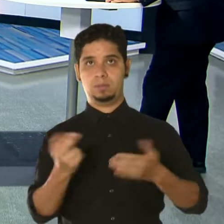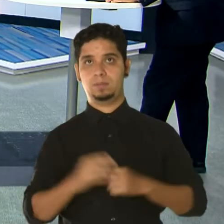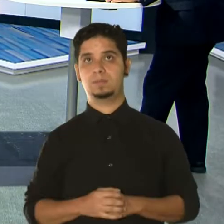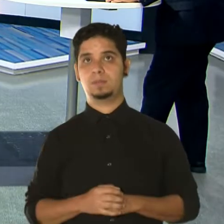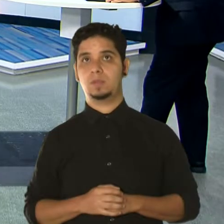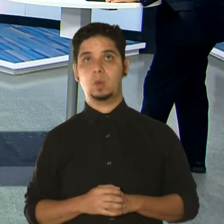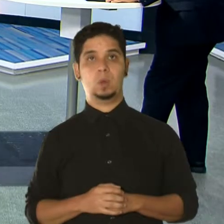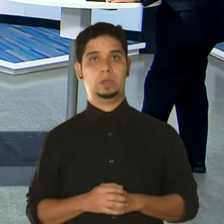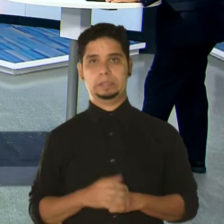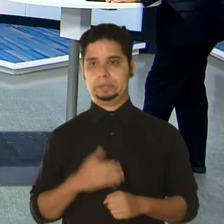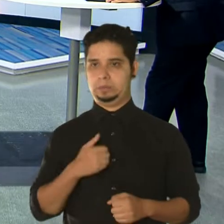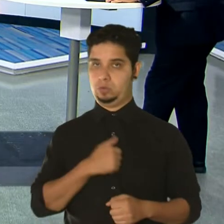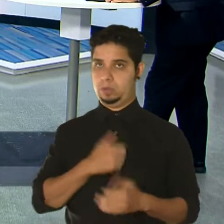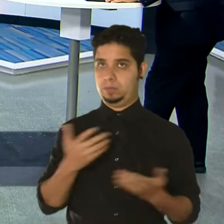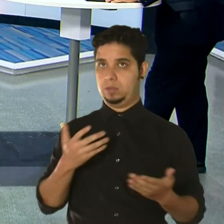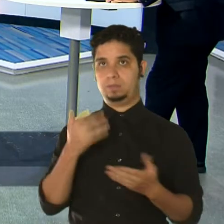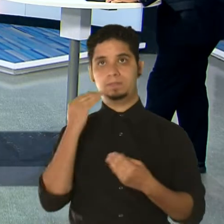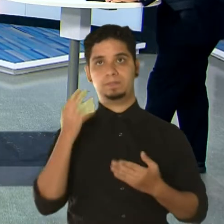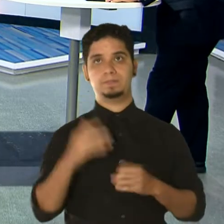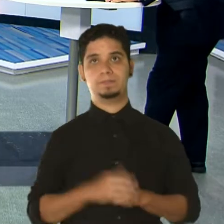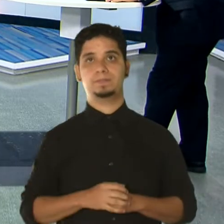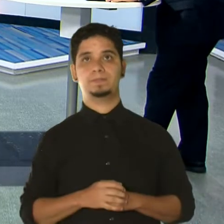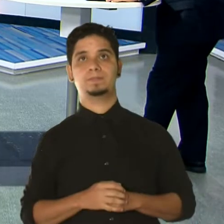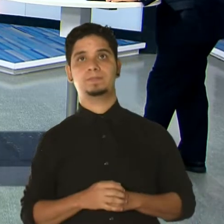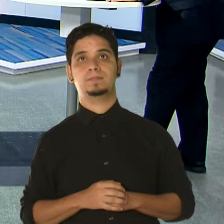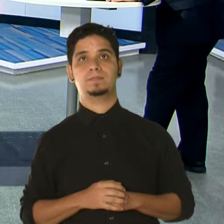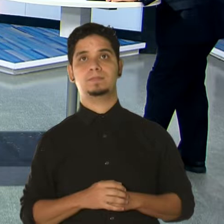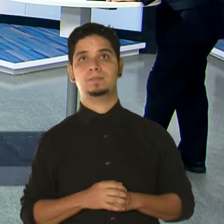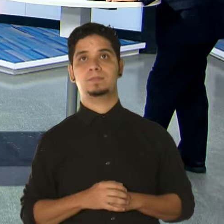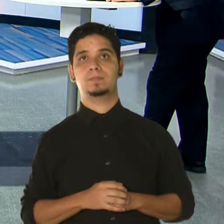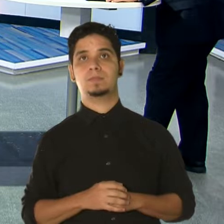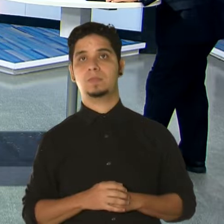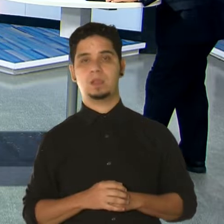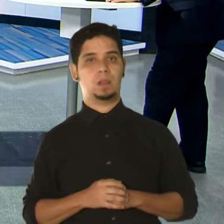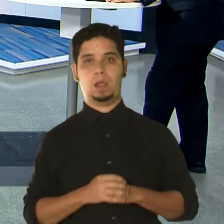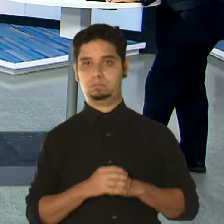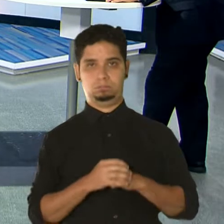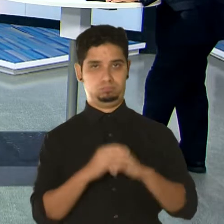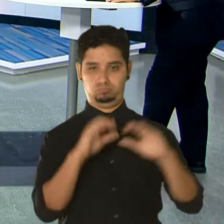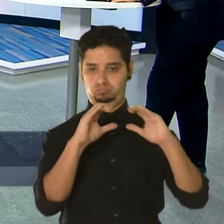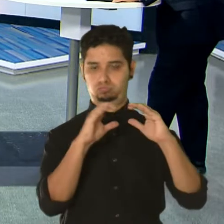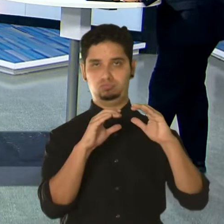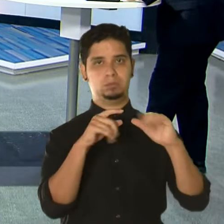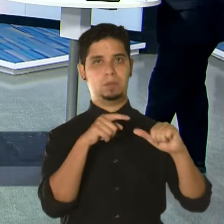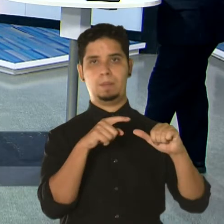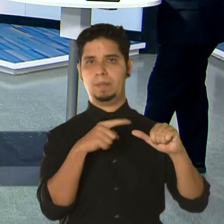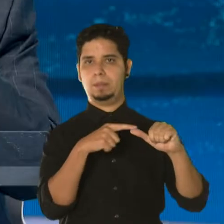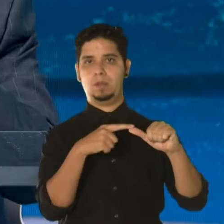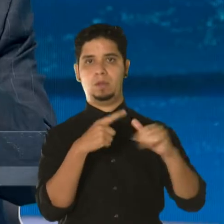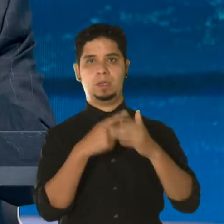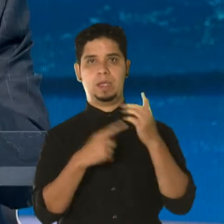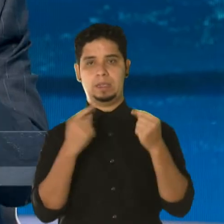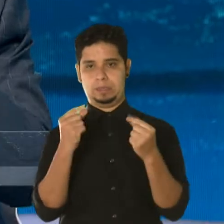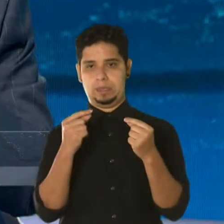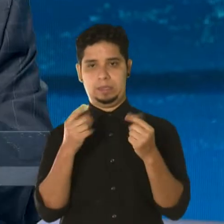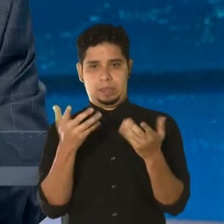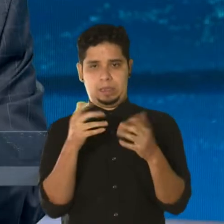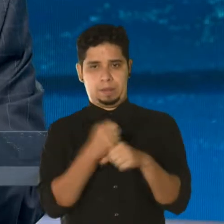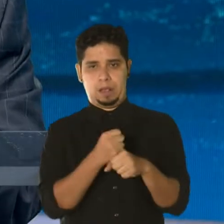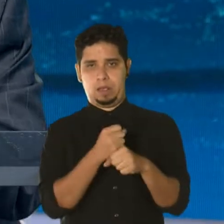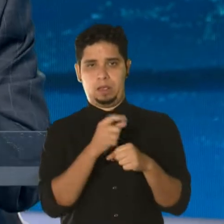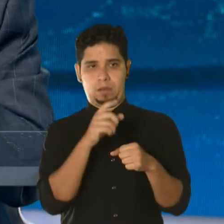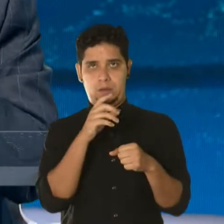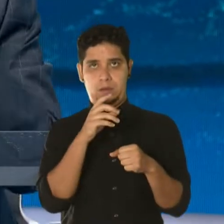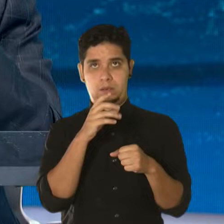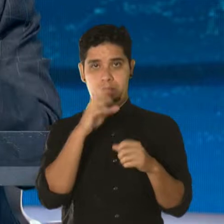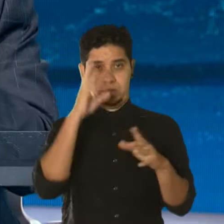¿no? Nos quedamos en las comunicaciones. Sí, eso es lo primero, ¿verdad? Y fíjate que es reinventarse. Te hago un ejemplo